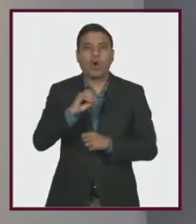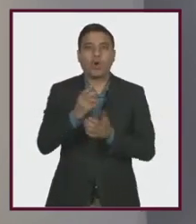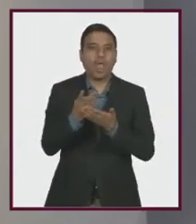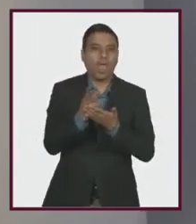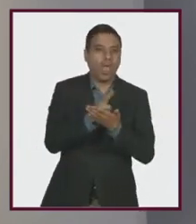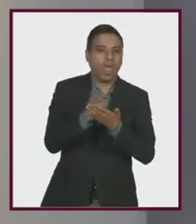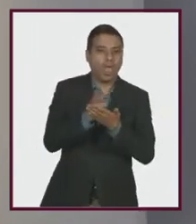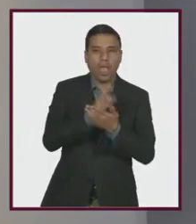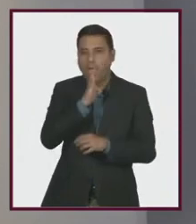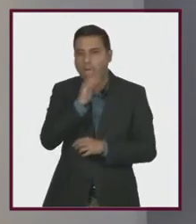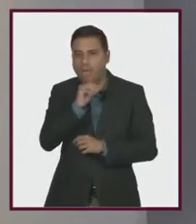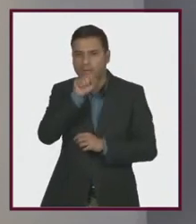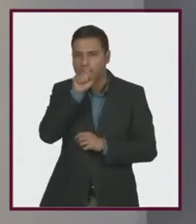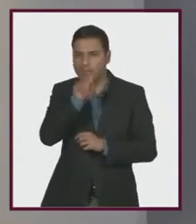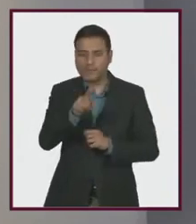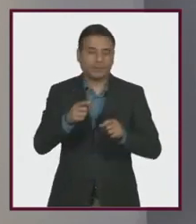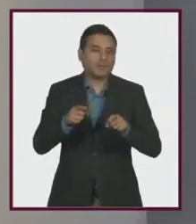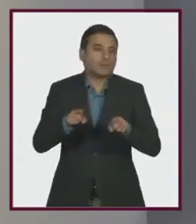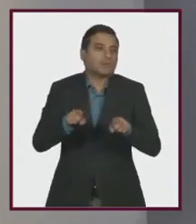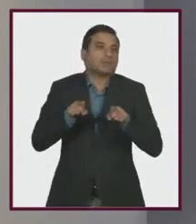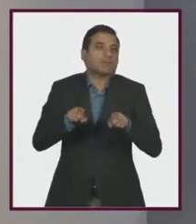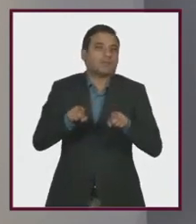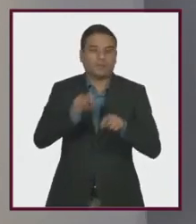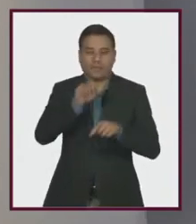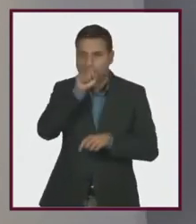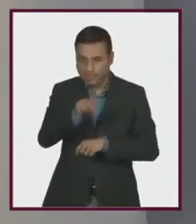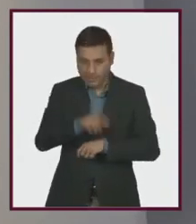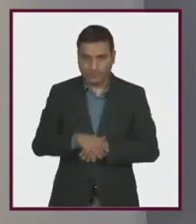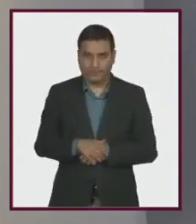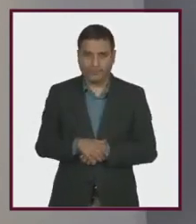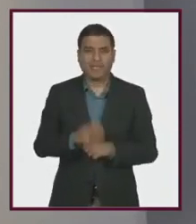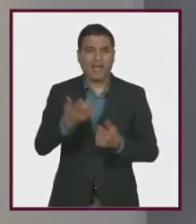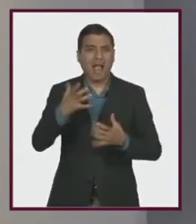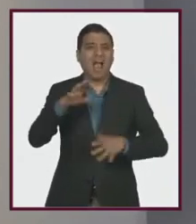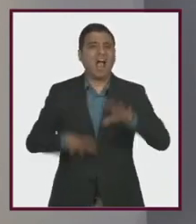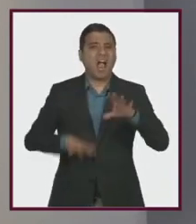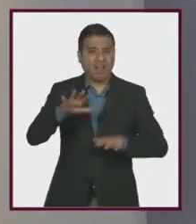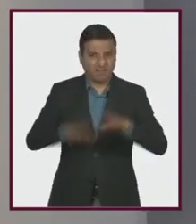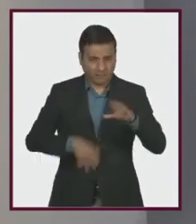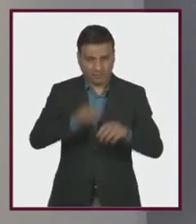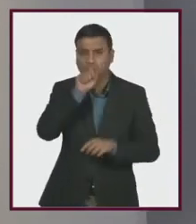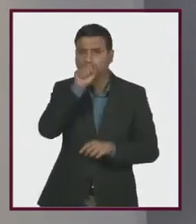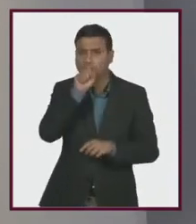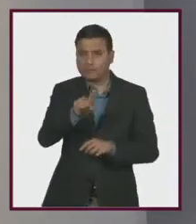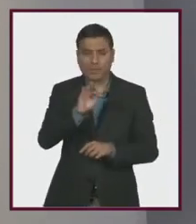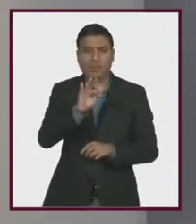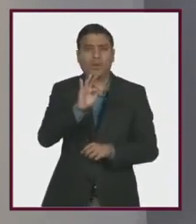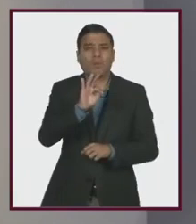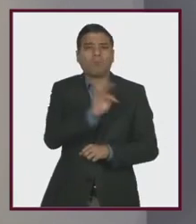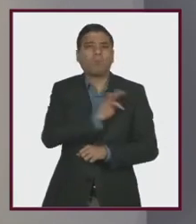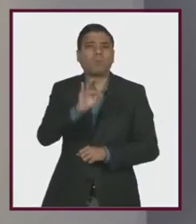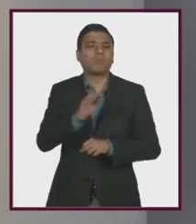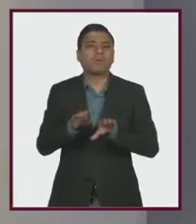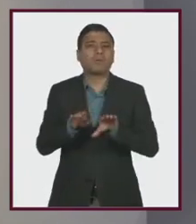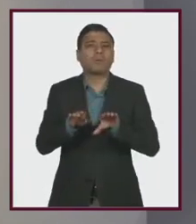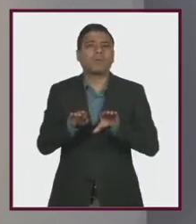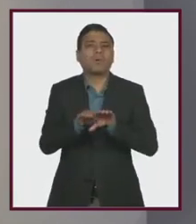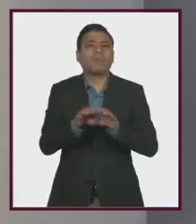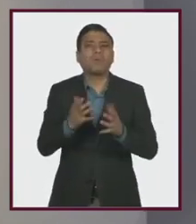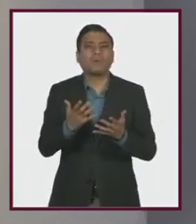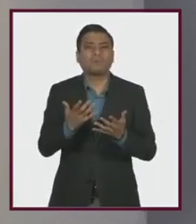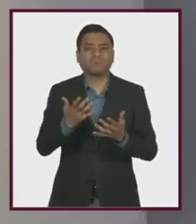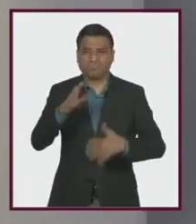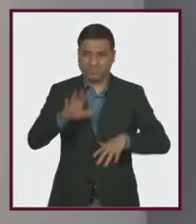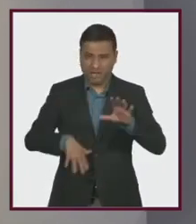también para las convulsiones como tal. Incluso a veces se utiliza también como efectos en algunos